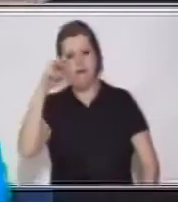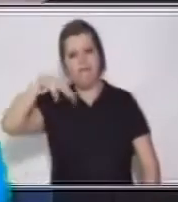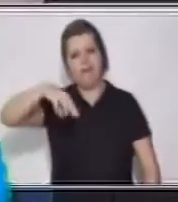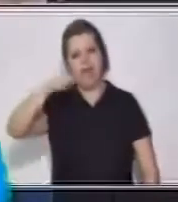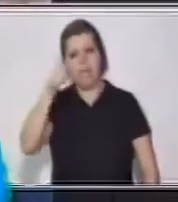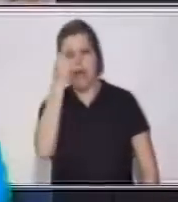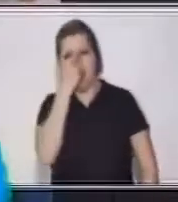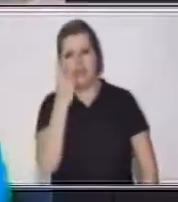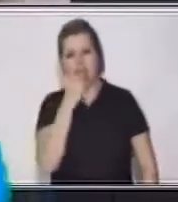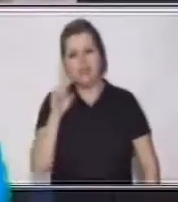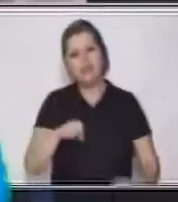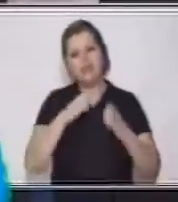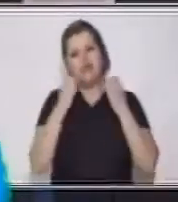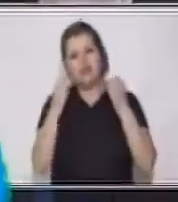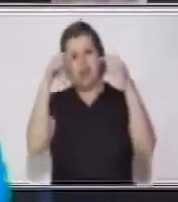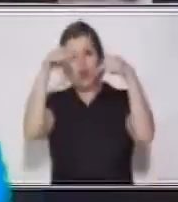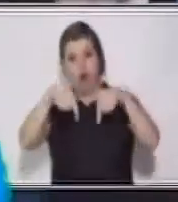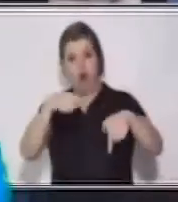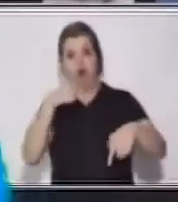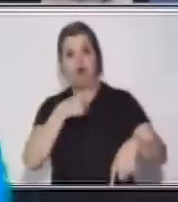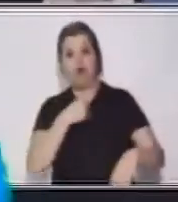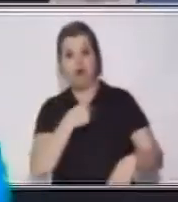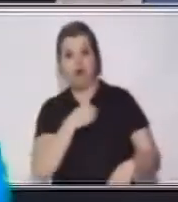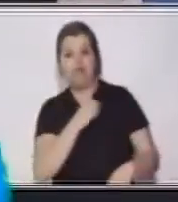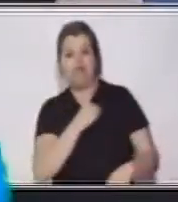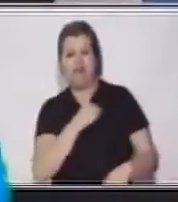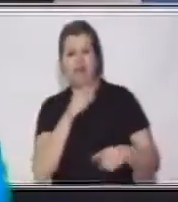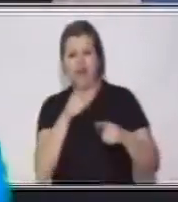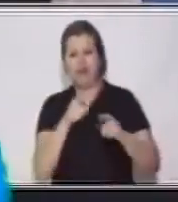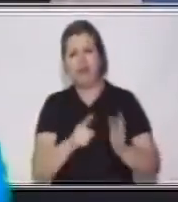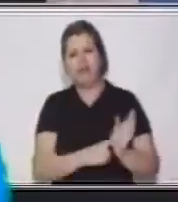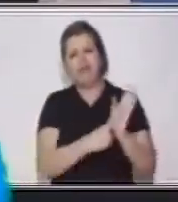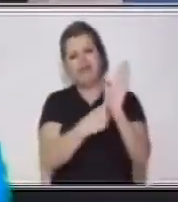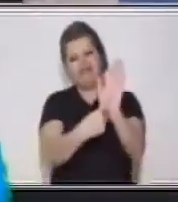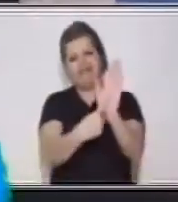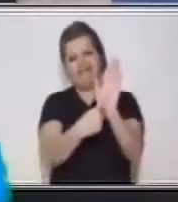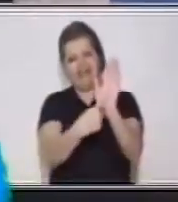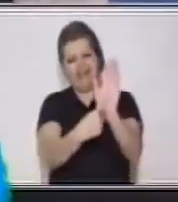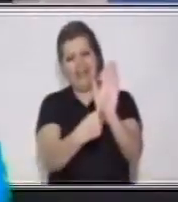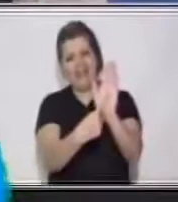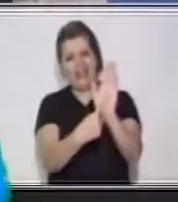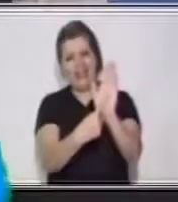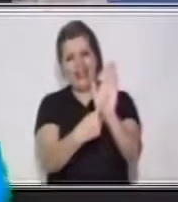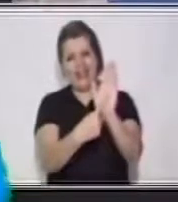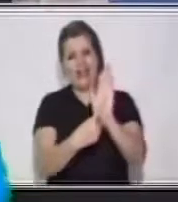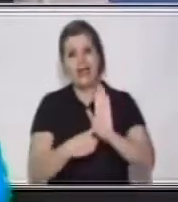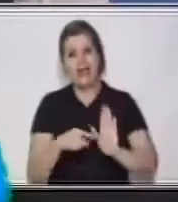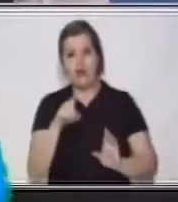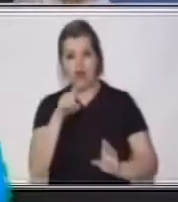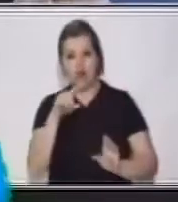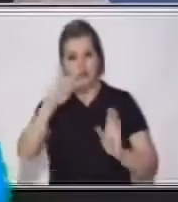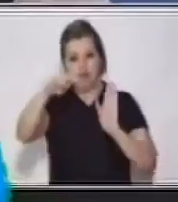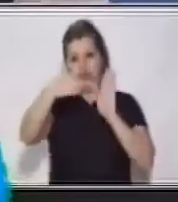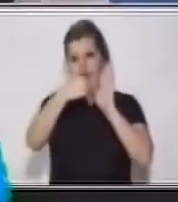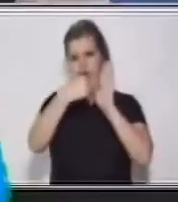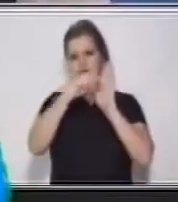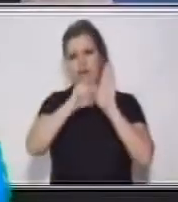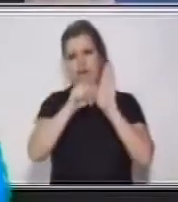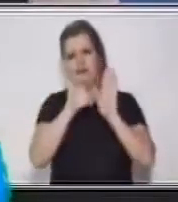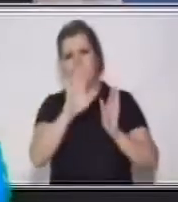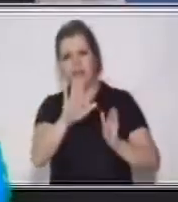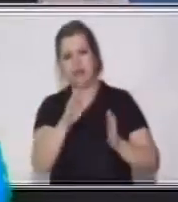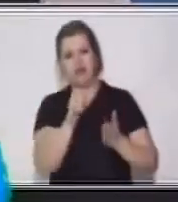ellos. Por lo mismo, hoy yo les traigo este mapa conceptual, también si ustedes lo pueden identificar y lo pueden escribir en su